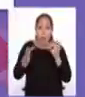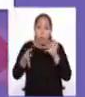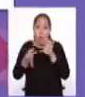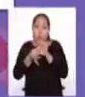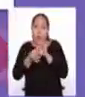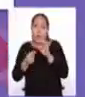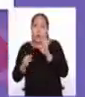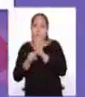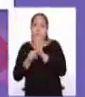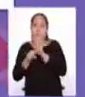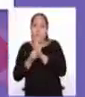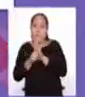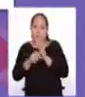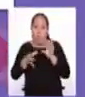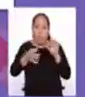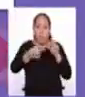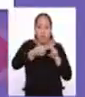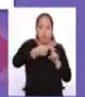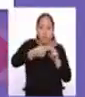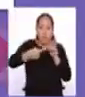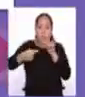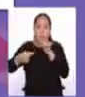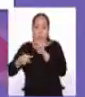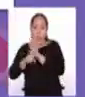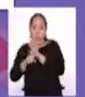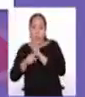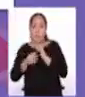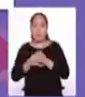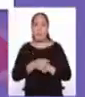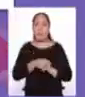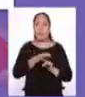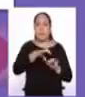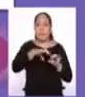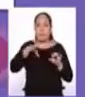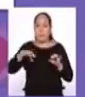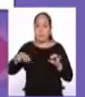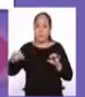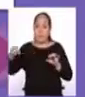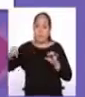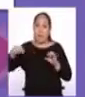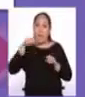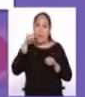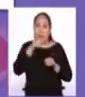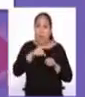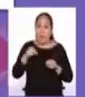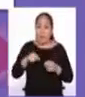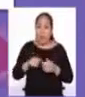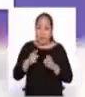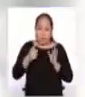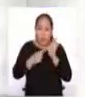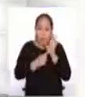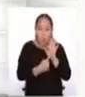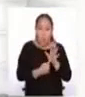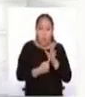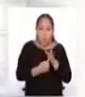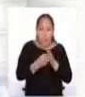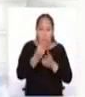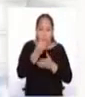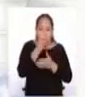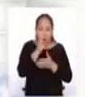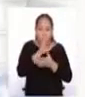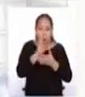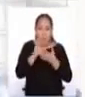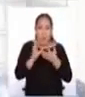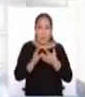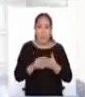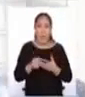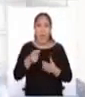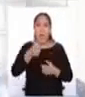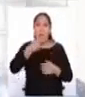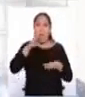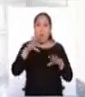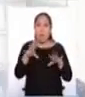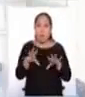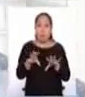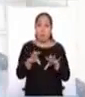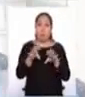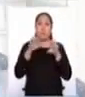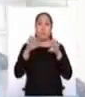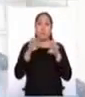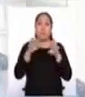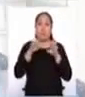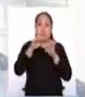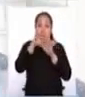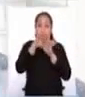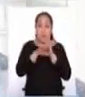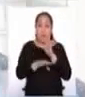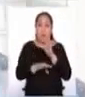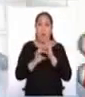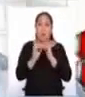diferentes temperaturas, los puentes de hidrógeno van mostrando ciertas características. Cuando el agua se congela por debajo de los